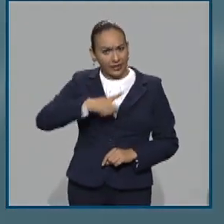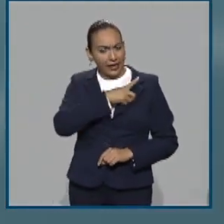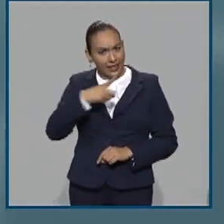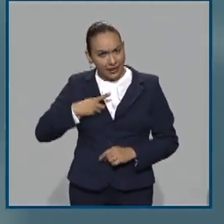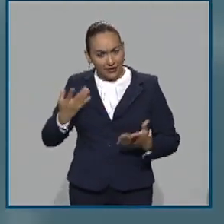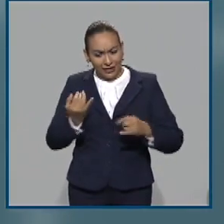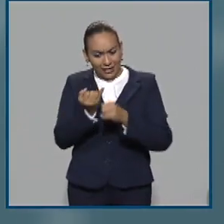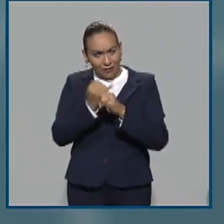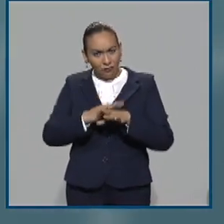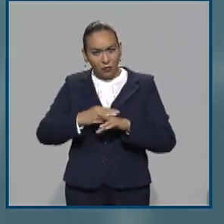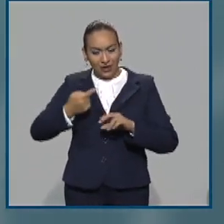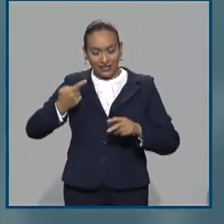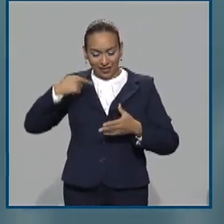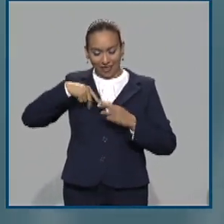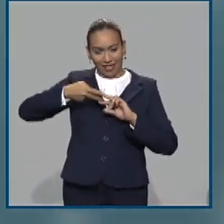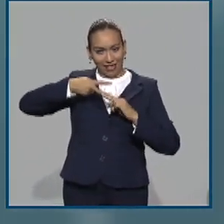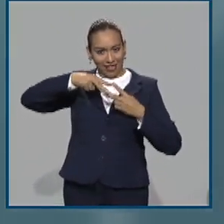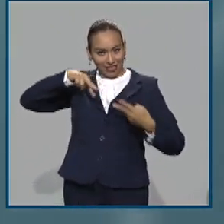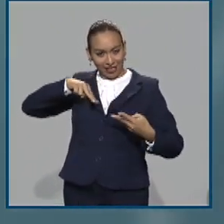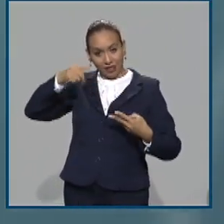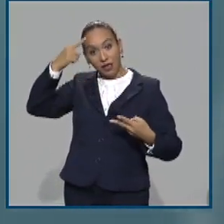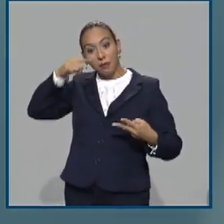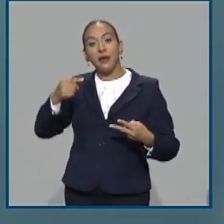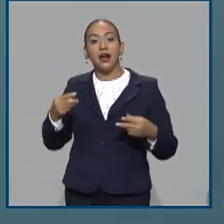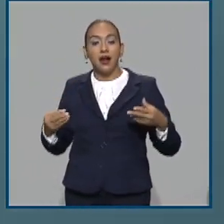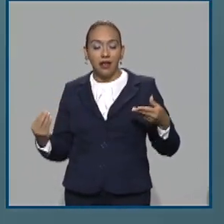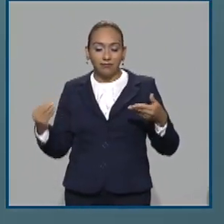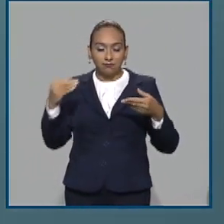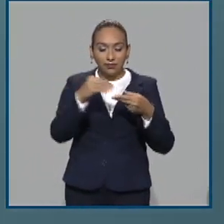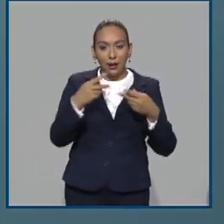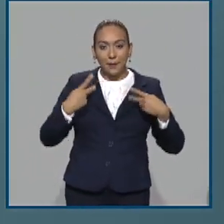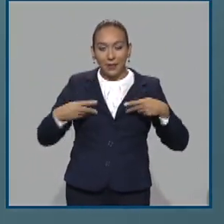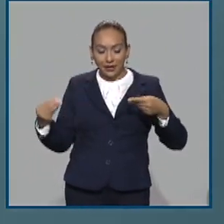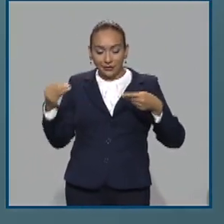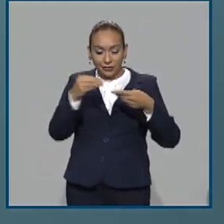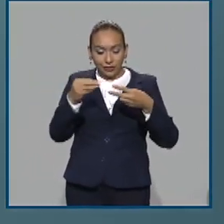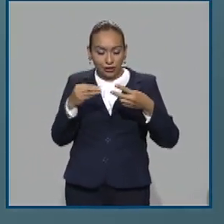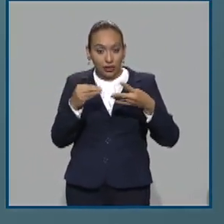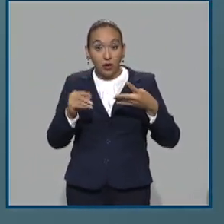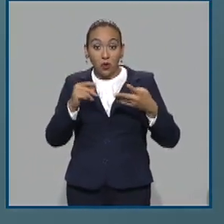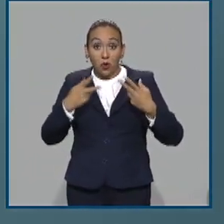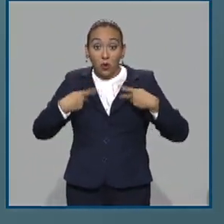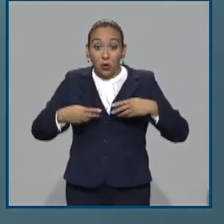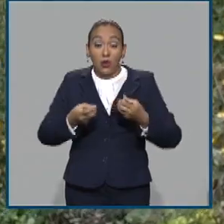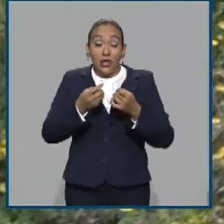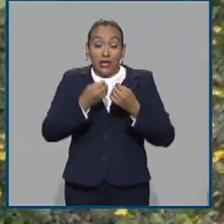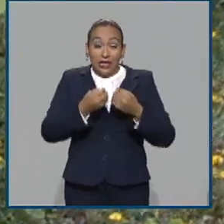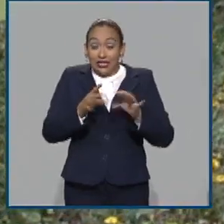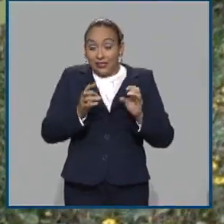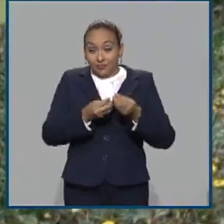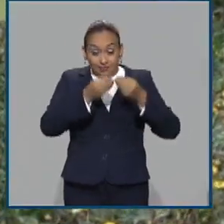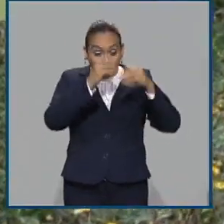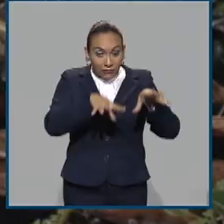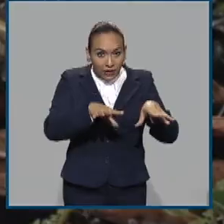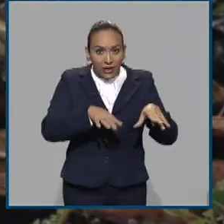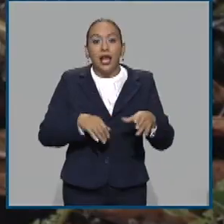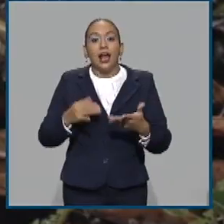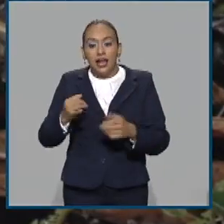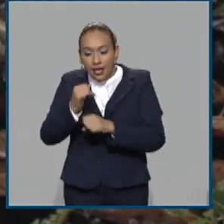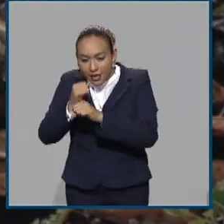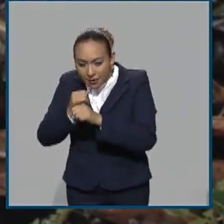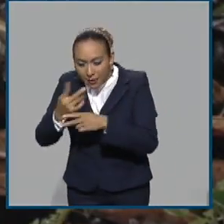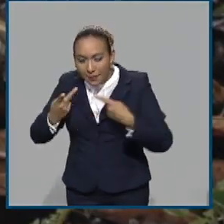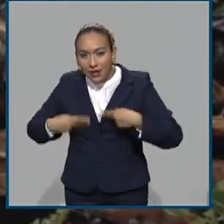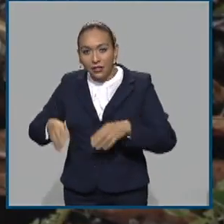sistema de información genética con el objetivo de determinar la filiación y establecer contactos entre quienes buscan a personas